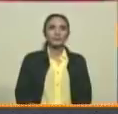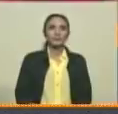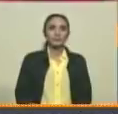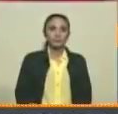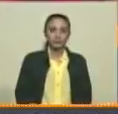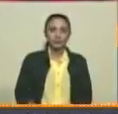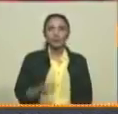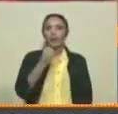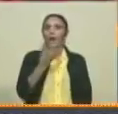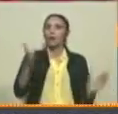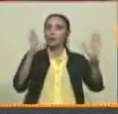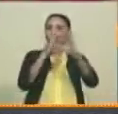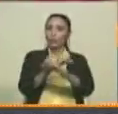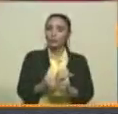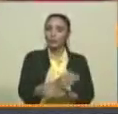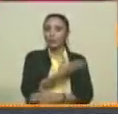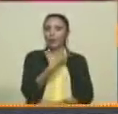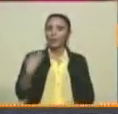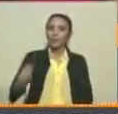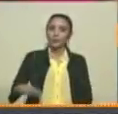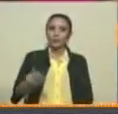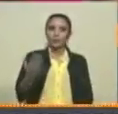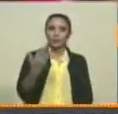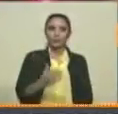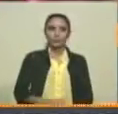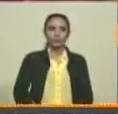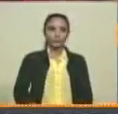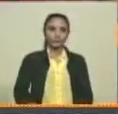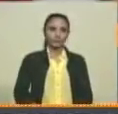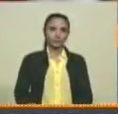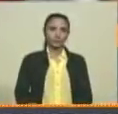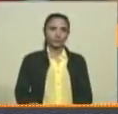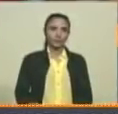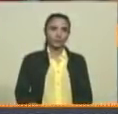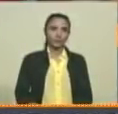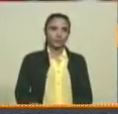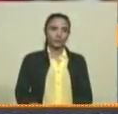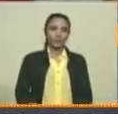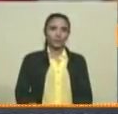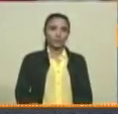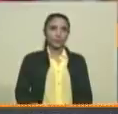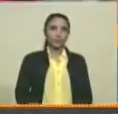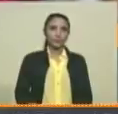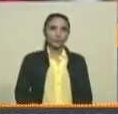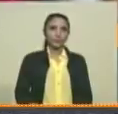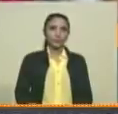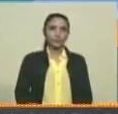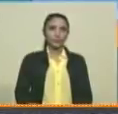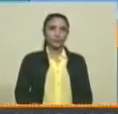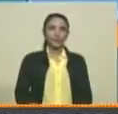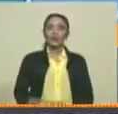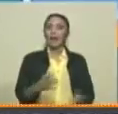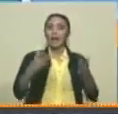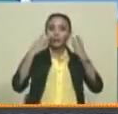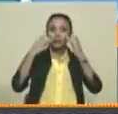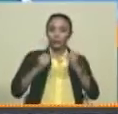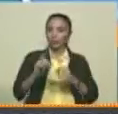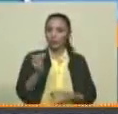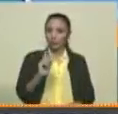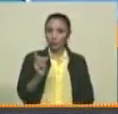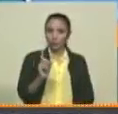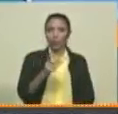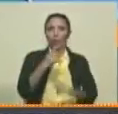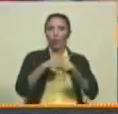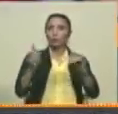Presidente, buenas noches. En el punto de la seguridad, para nosotros... No, el tema de la seguridad no. Ustedes estaban gritando un tema de